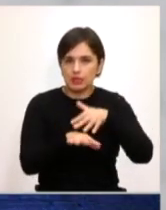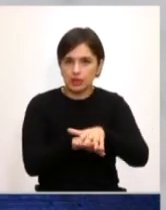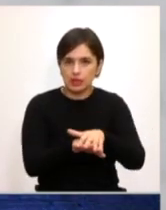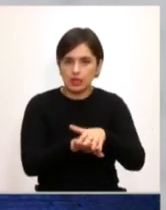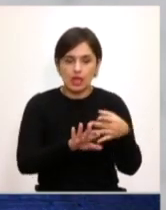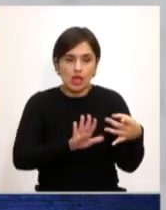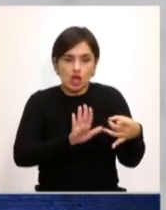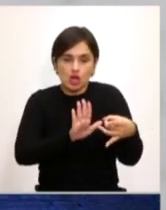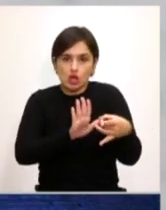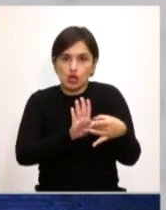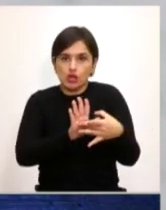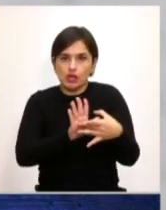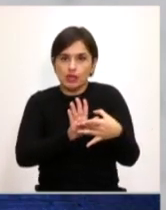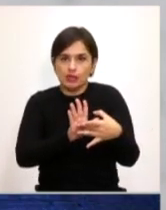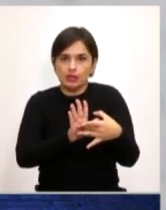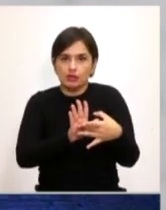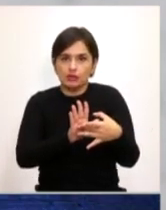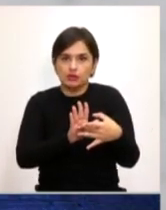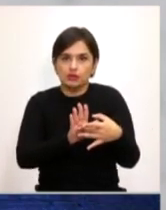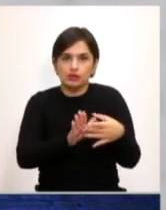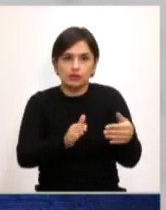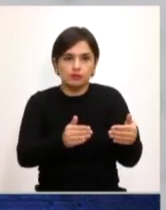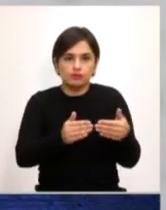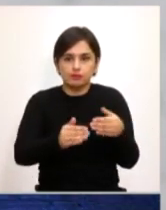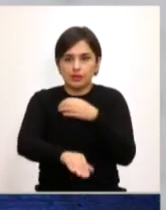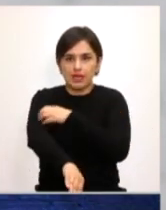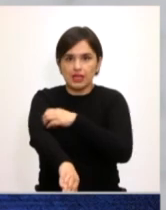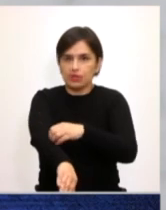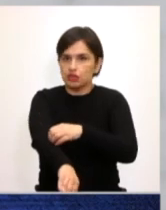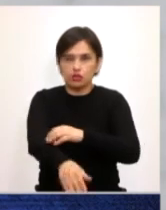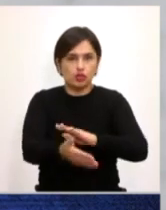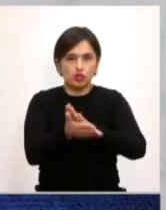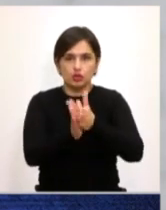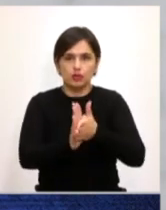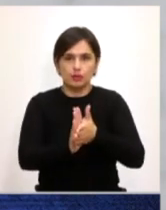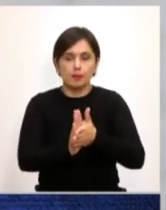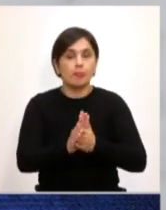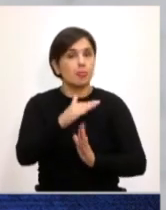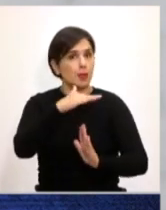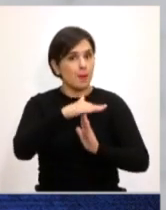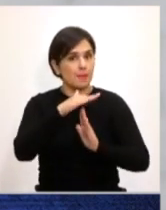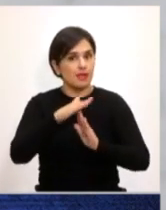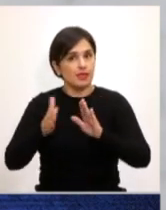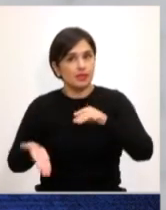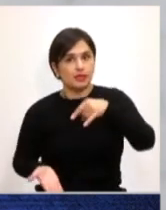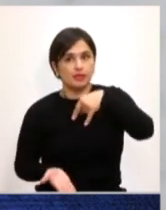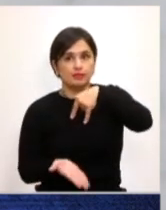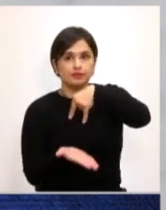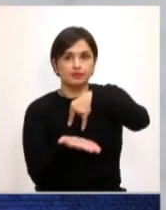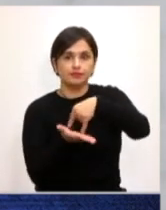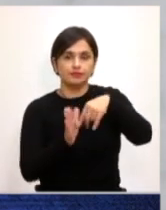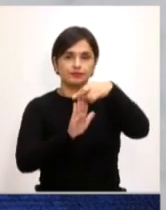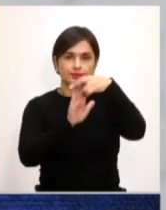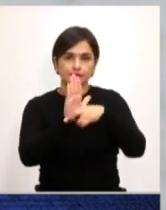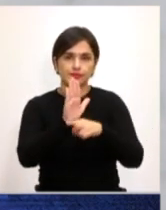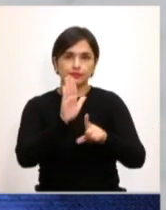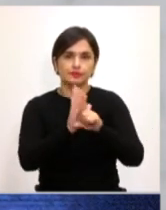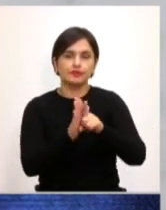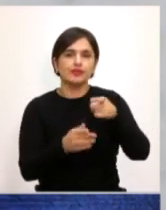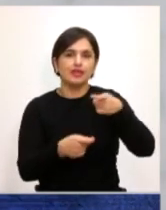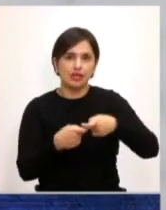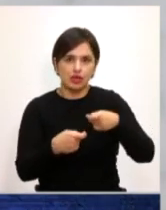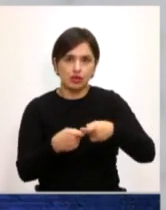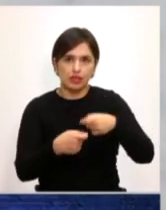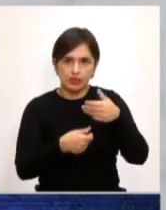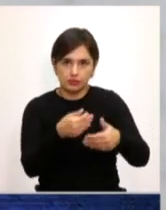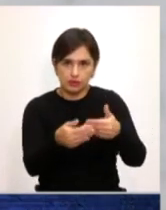delitos que trascienden las fronteras regionales. Si bien está pendiente el ingreso del proyecto de ley que la operativice,